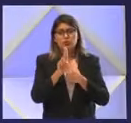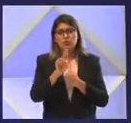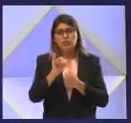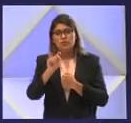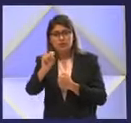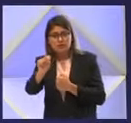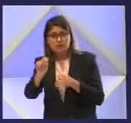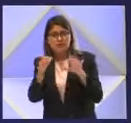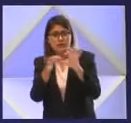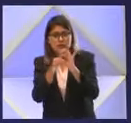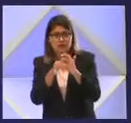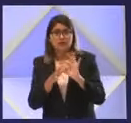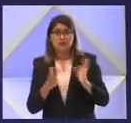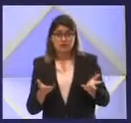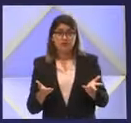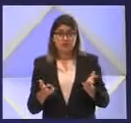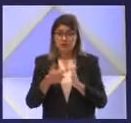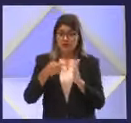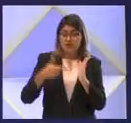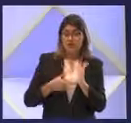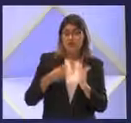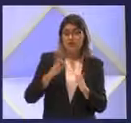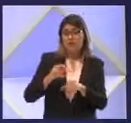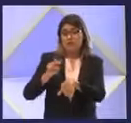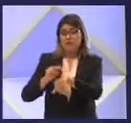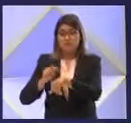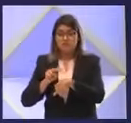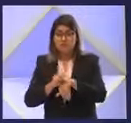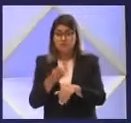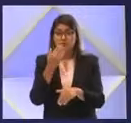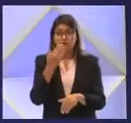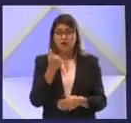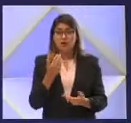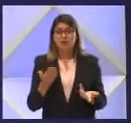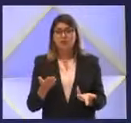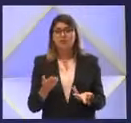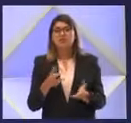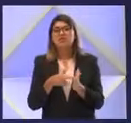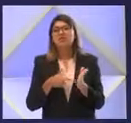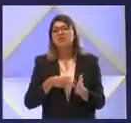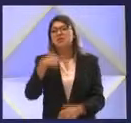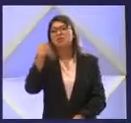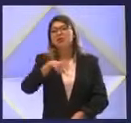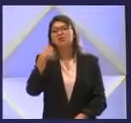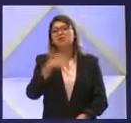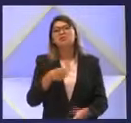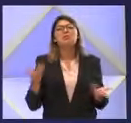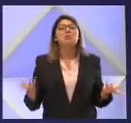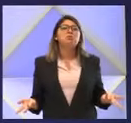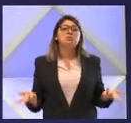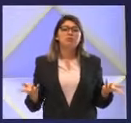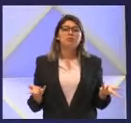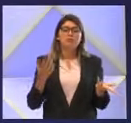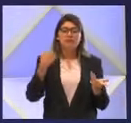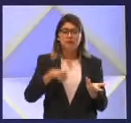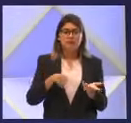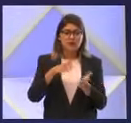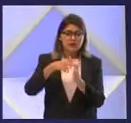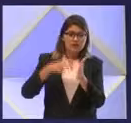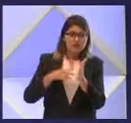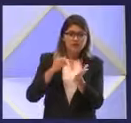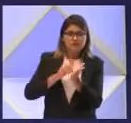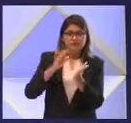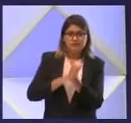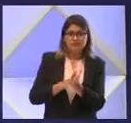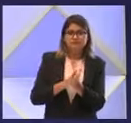regla que no se supervisa regla que es muerta se tiene que monitorear en forma